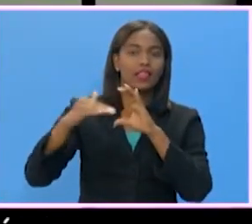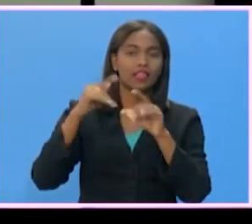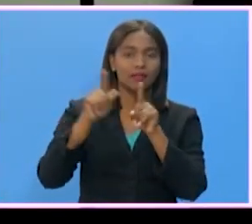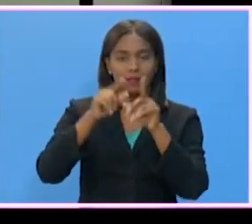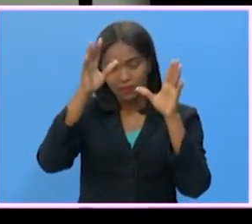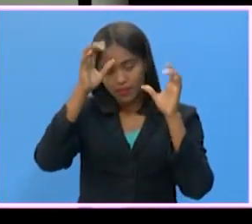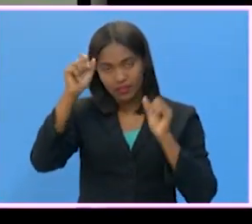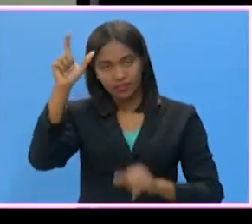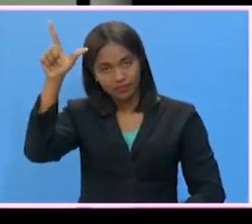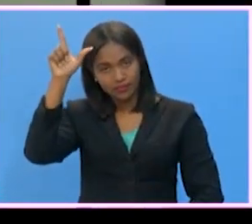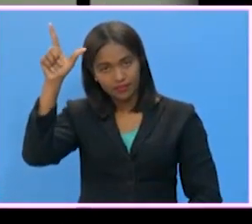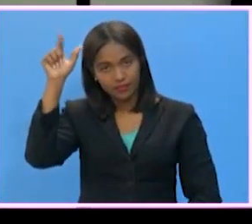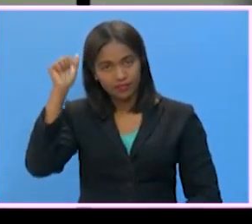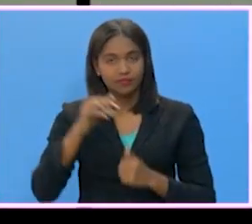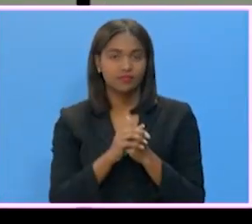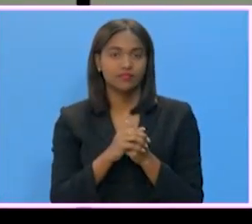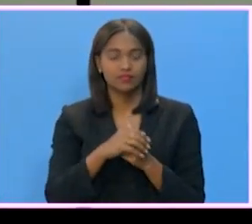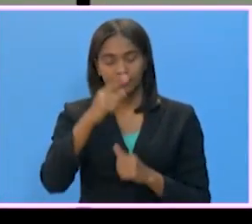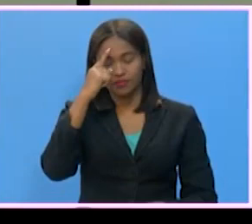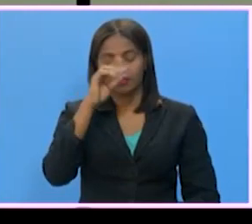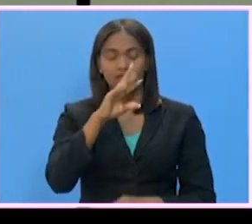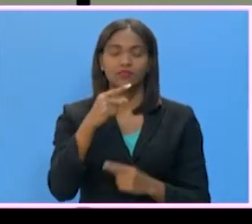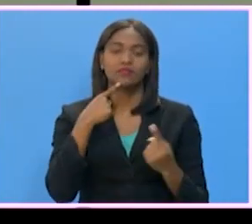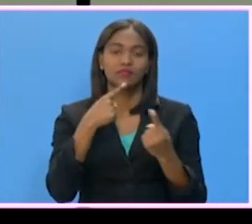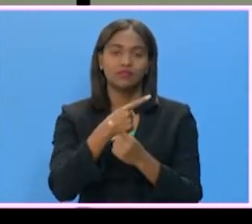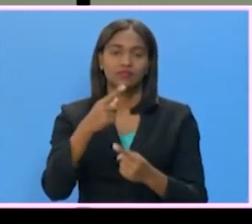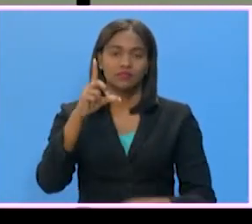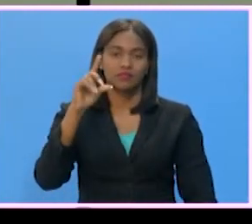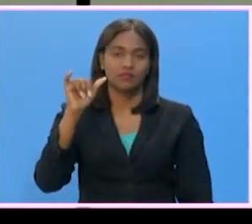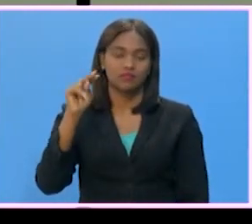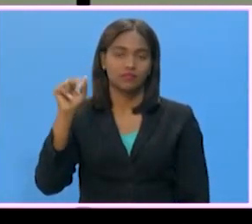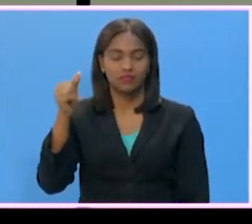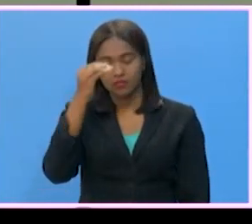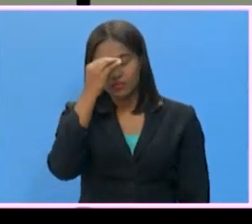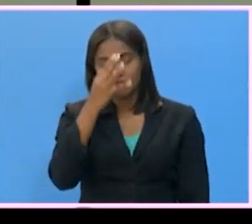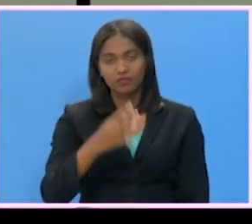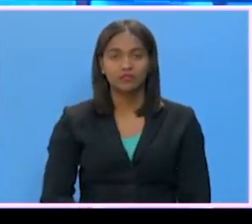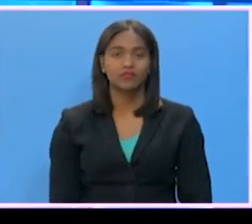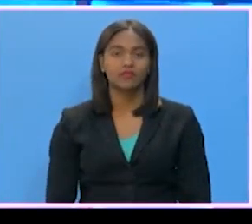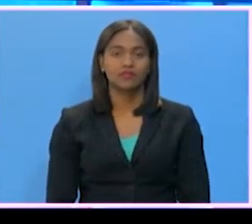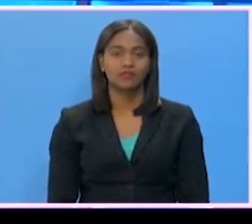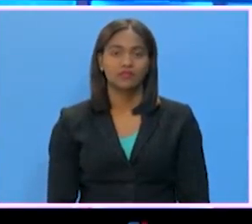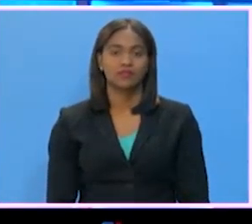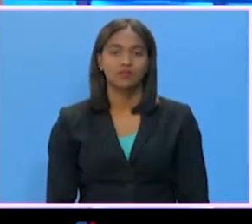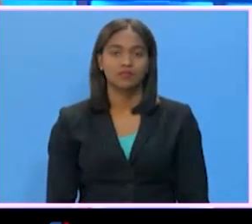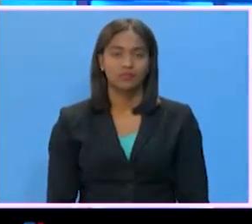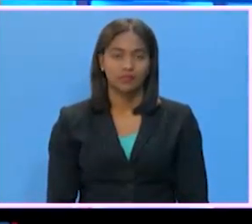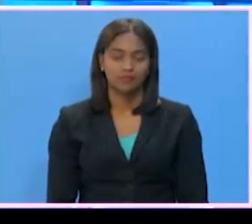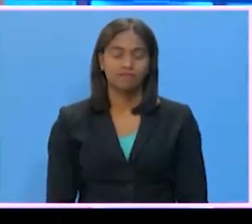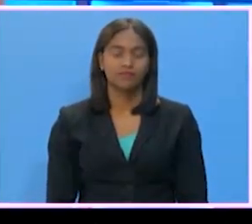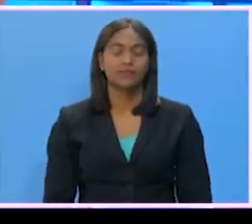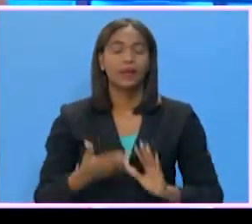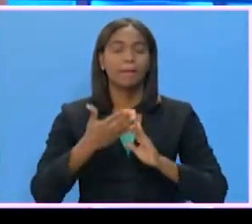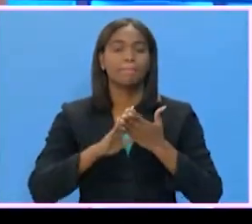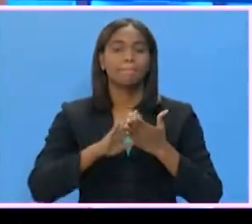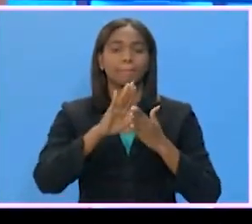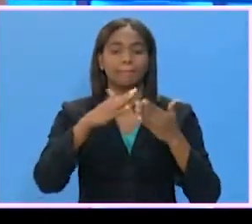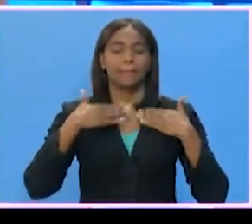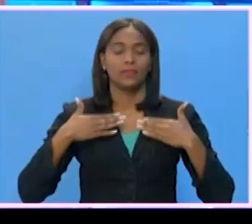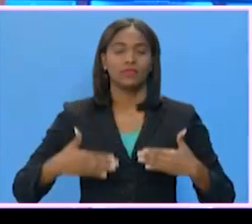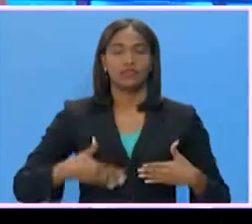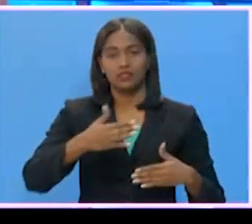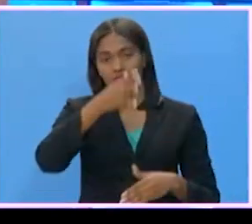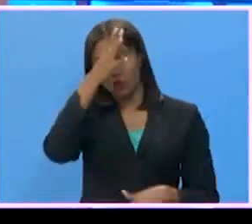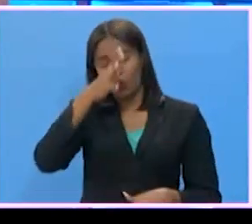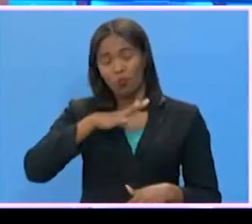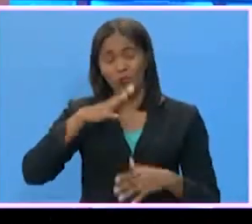presidente Luis Abinader. Para 4RD Noticias, Diana Carreras. Así es, paz al alma de este hombre